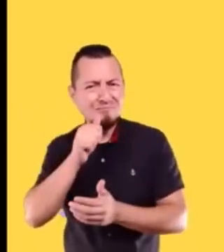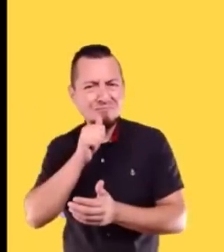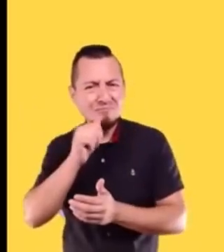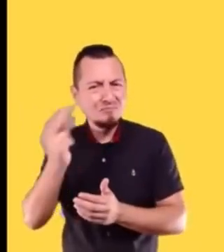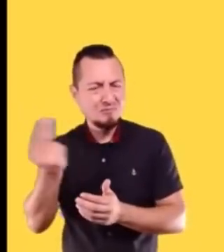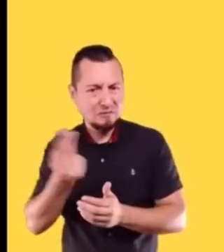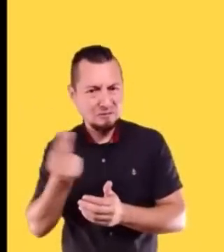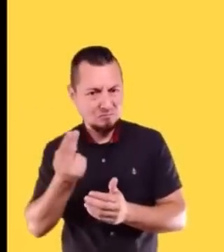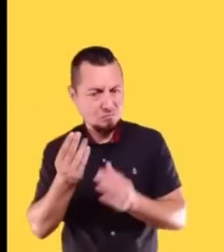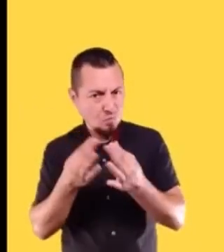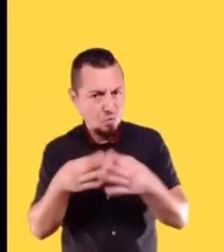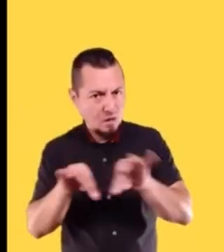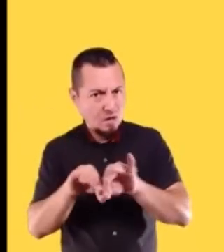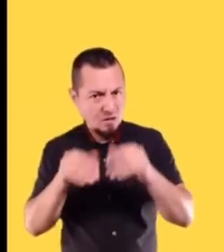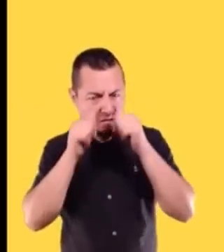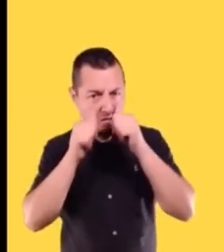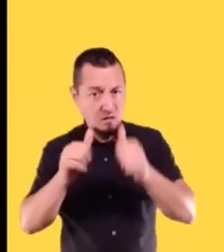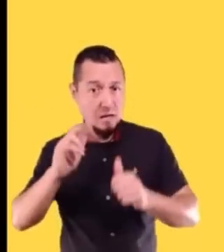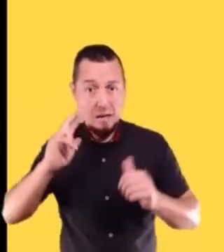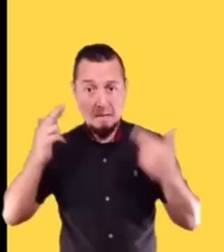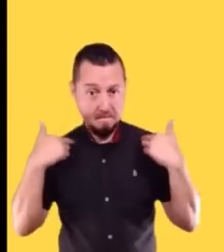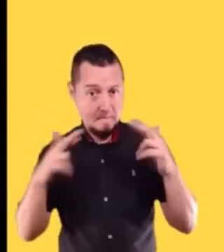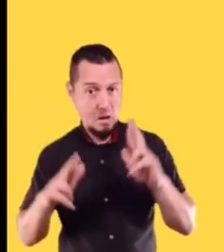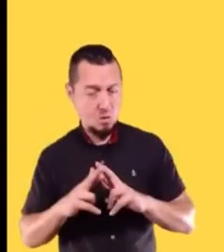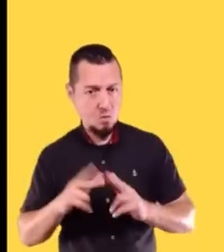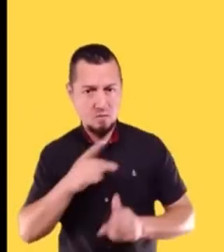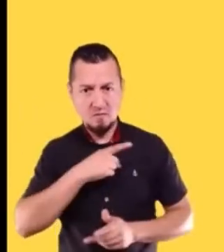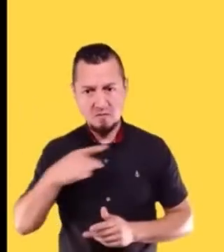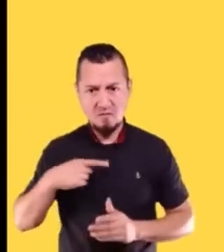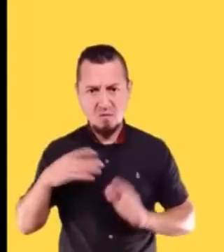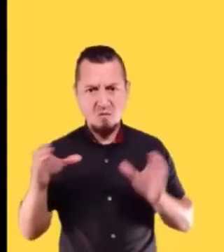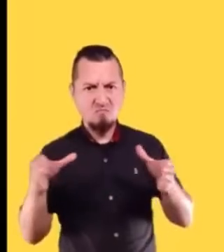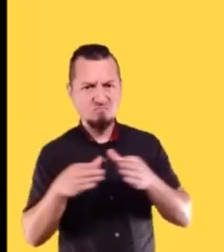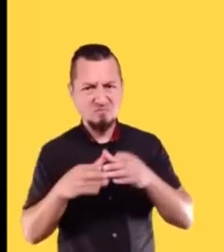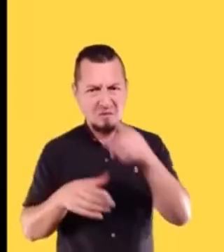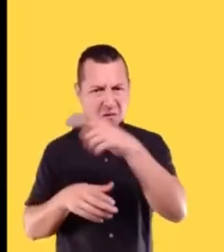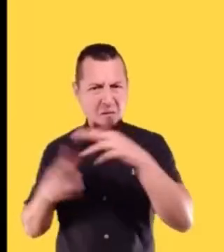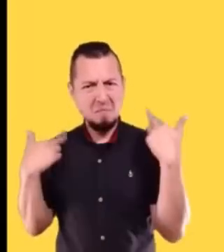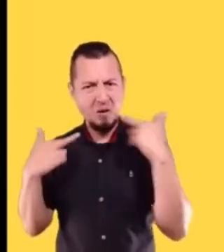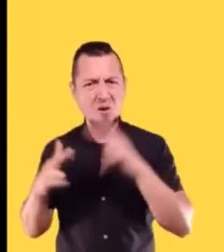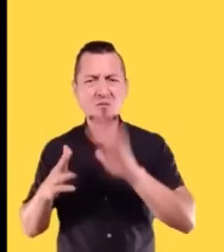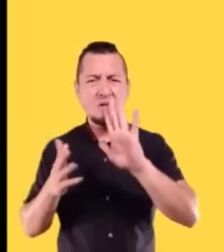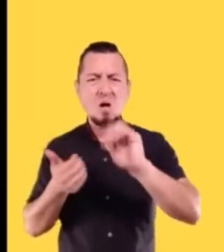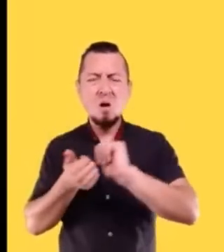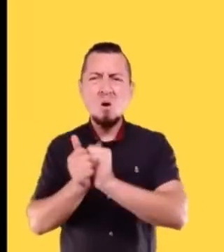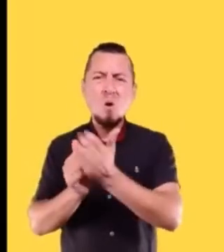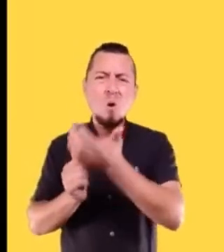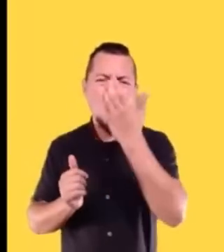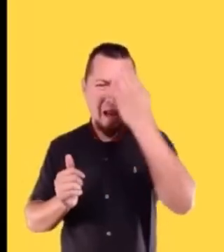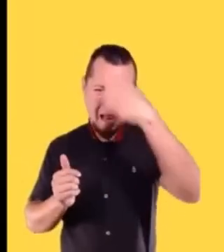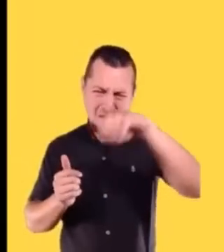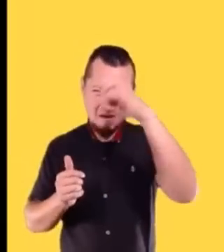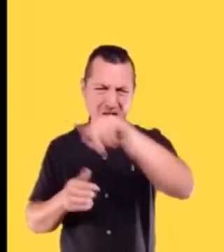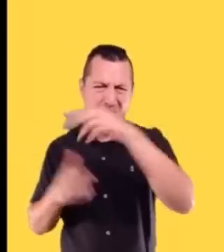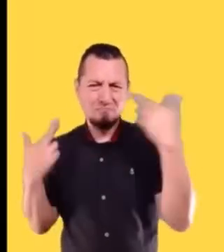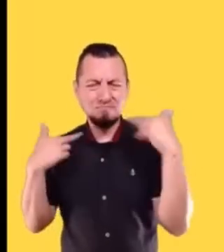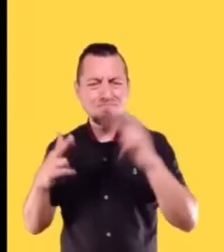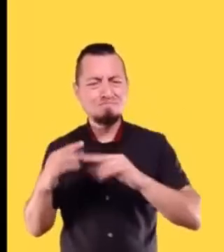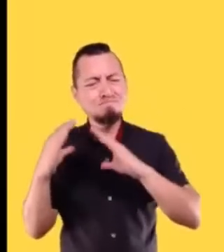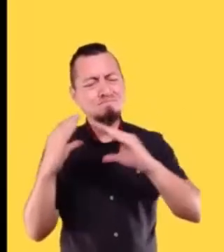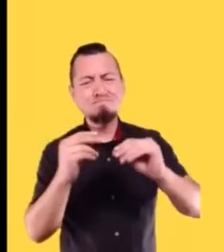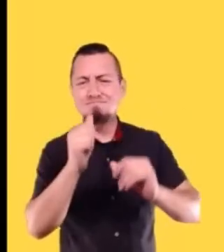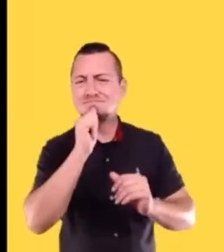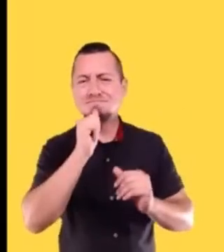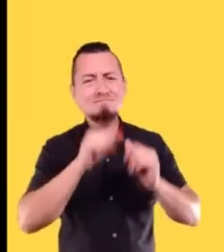flexibles. El maestro, la comunidad educativa, incluso las mismas familias pueden abordar de distintas maneras un tema que creo que todos estamos de acuerdo que se tiene